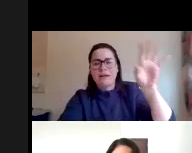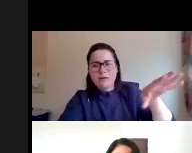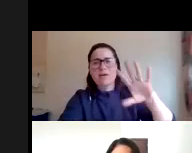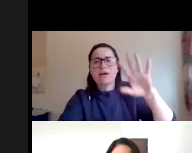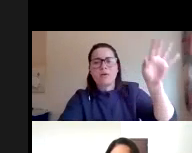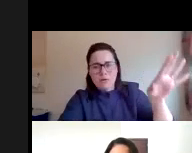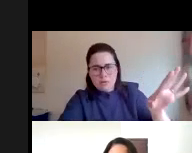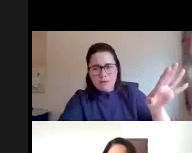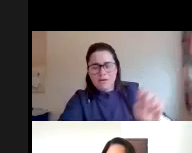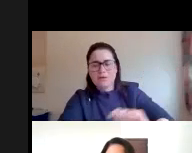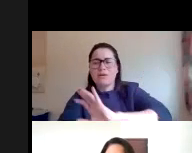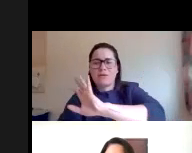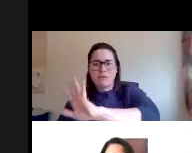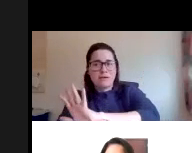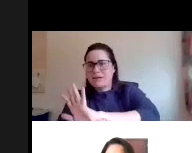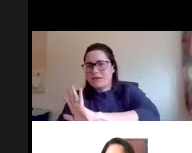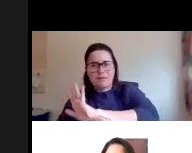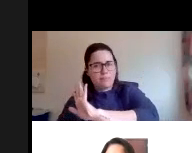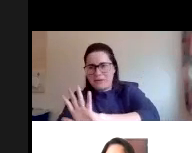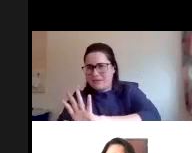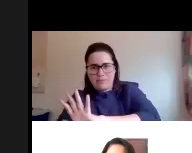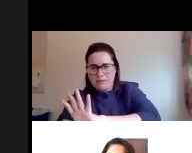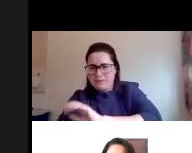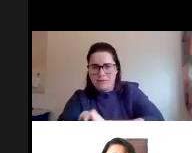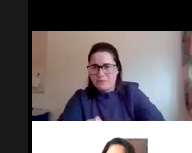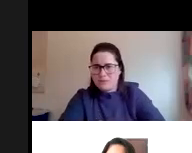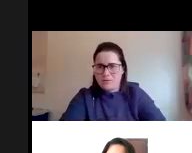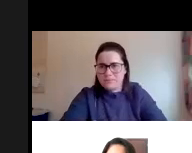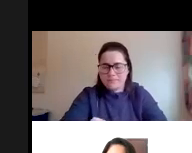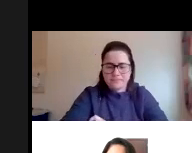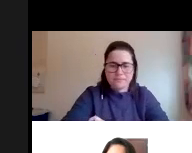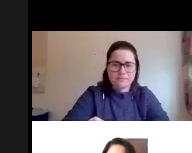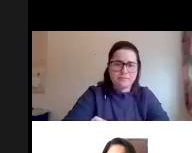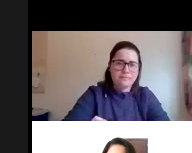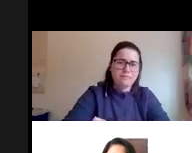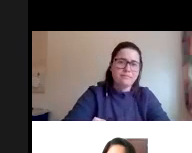cuenca agrícola con urbano y una cuenca que es principalmente urbano.